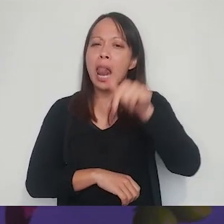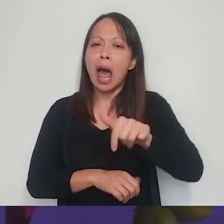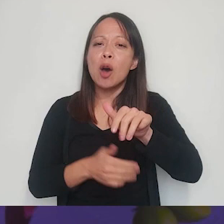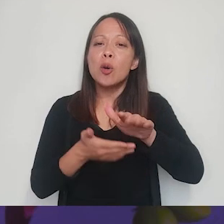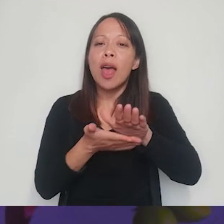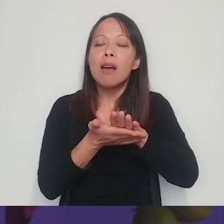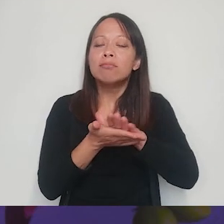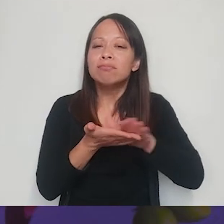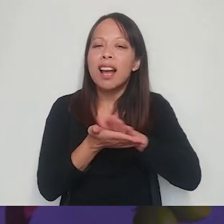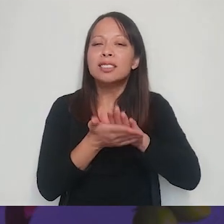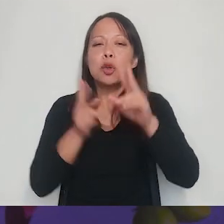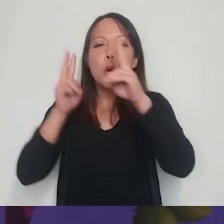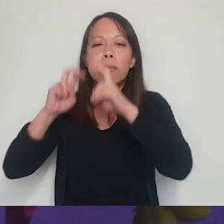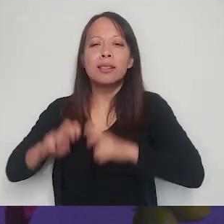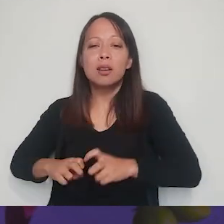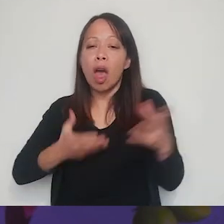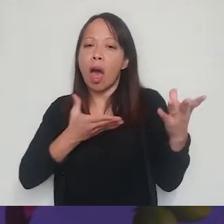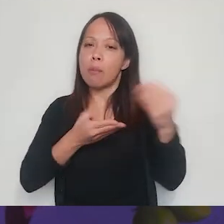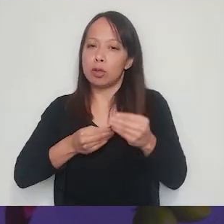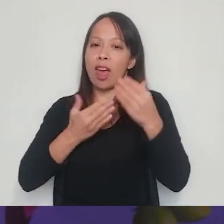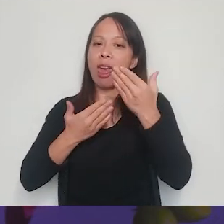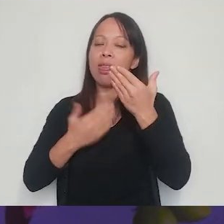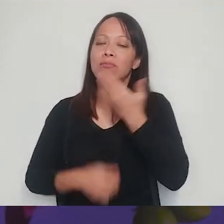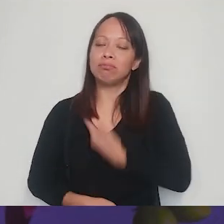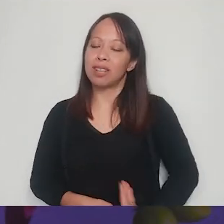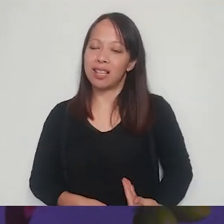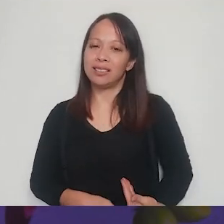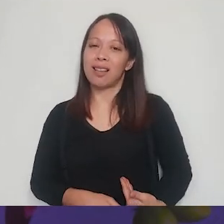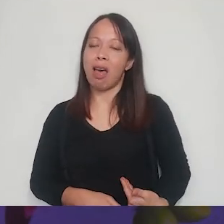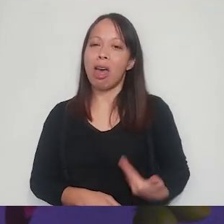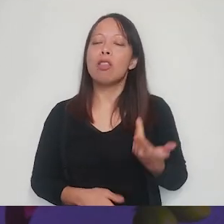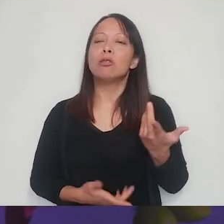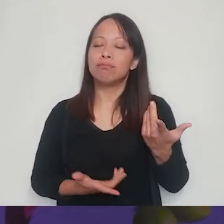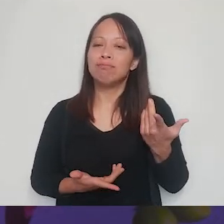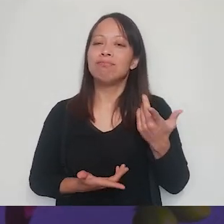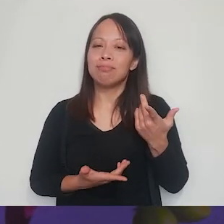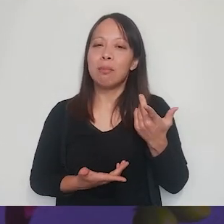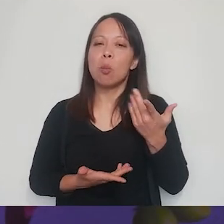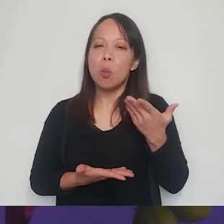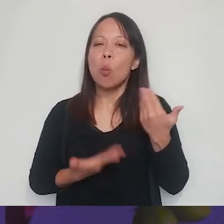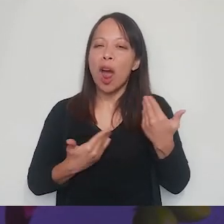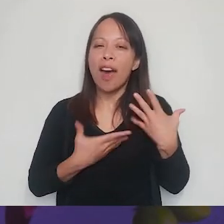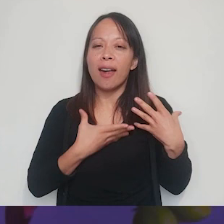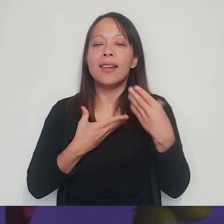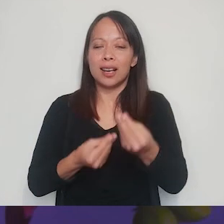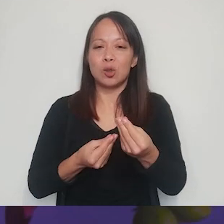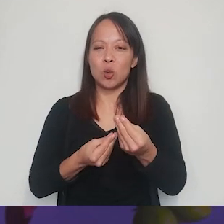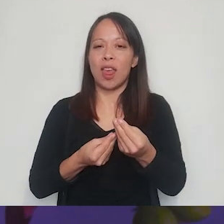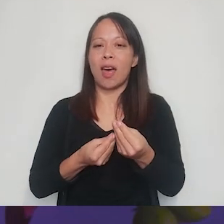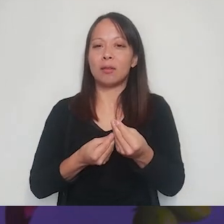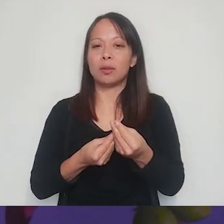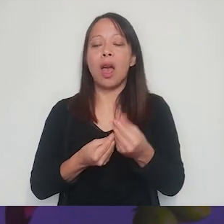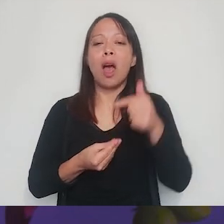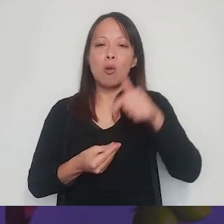Es solamente esa investigación básica, generalmente tiene que ser apoyada por el Estado, la que en algún momento puede dar